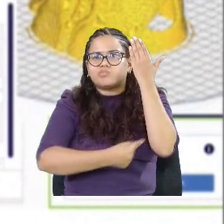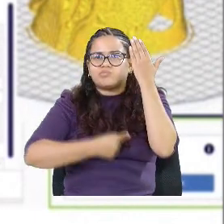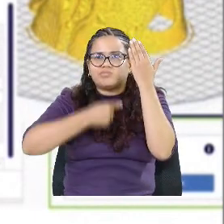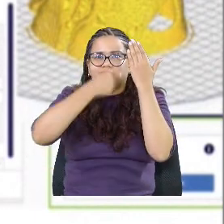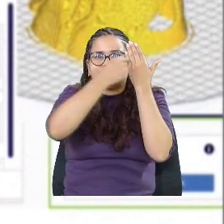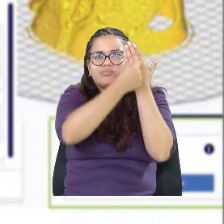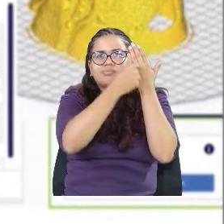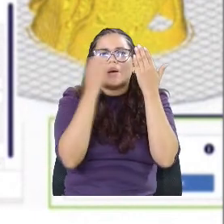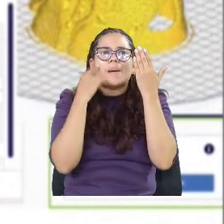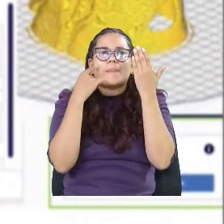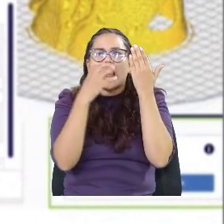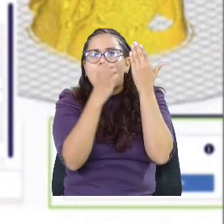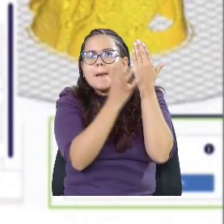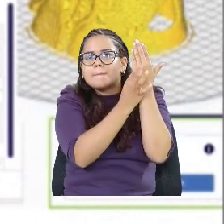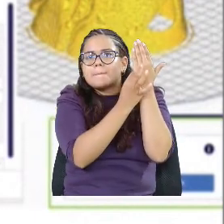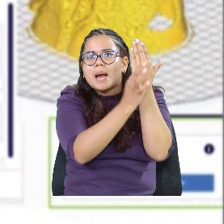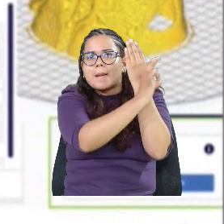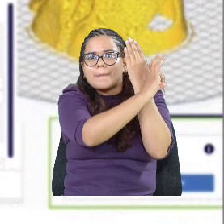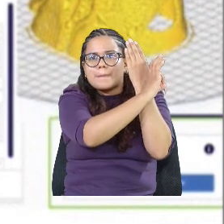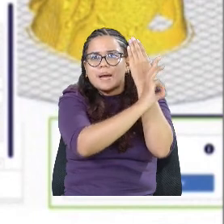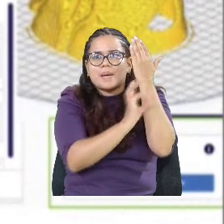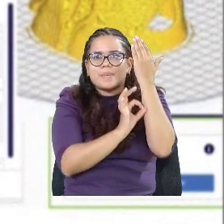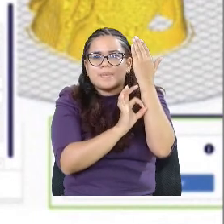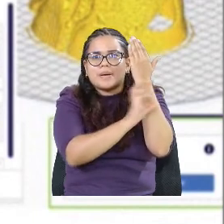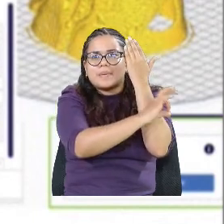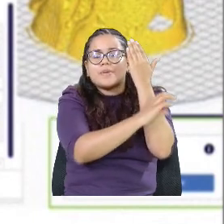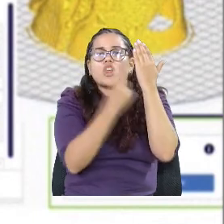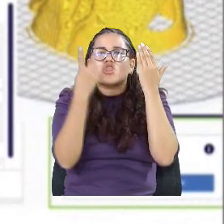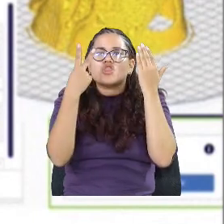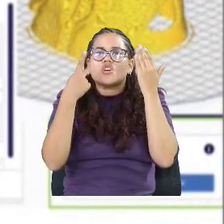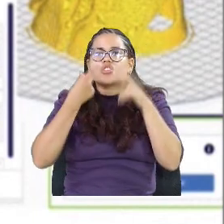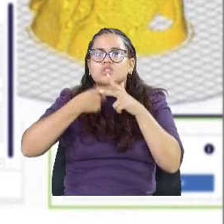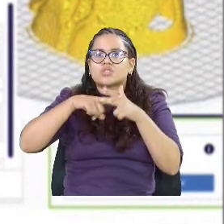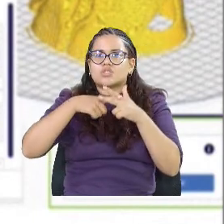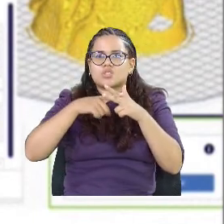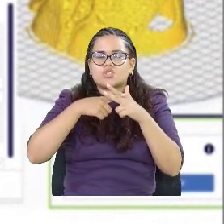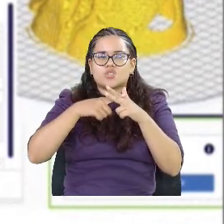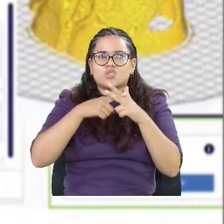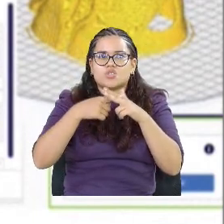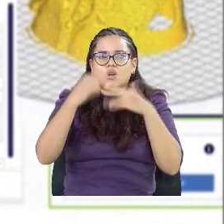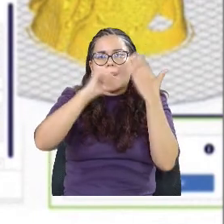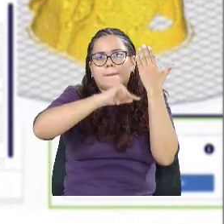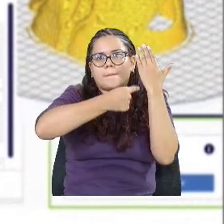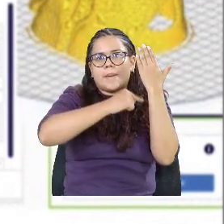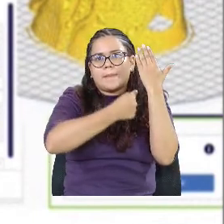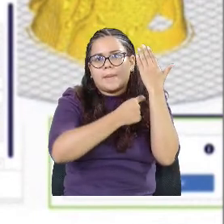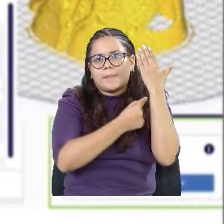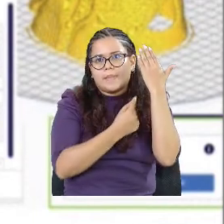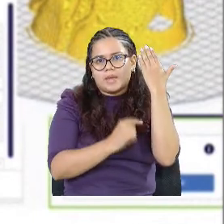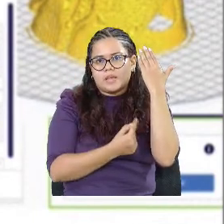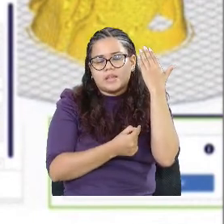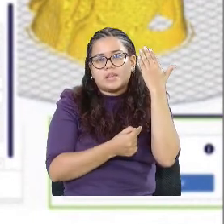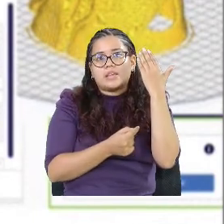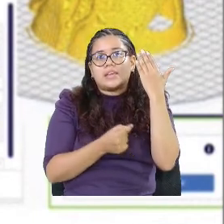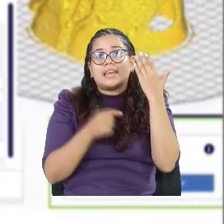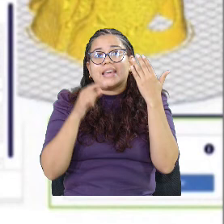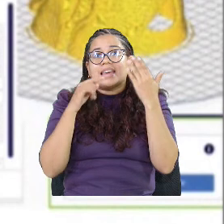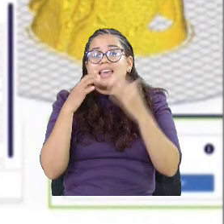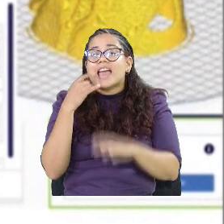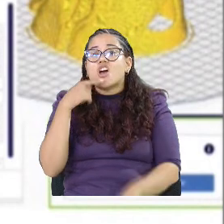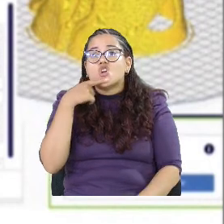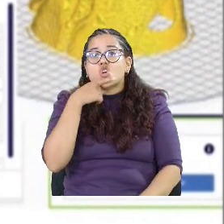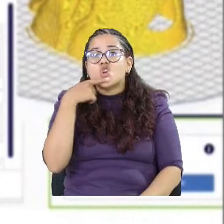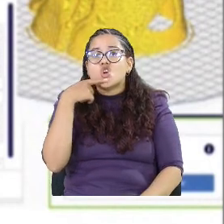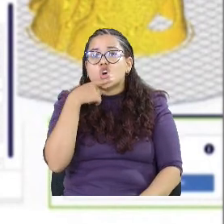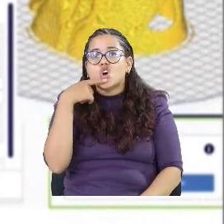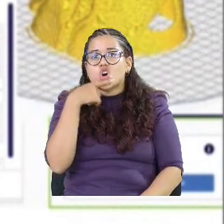unos tornillos y se pegan dos piezas. Y la área que está en rojo son